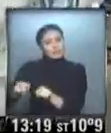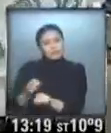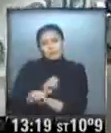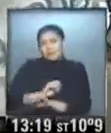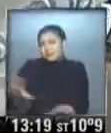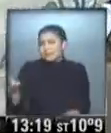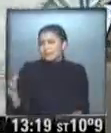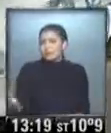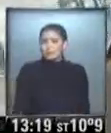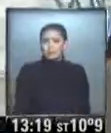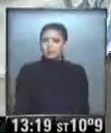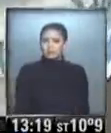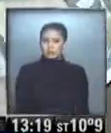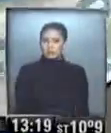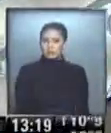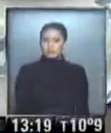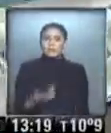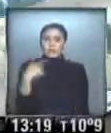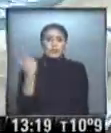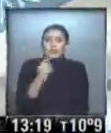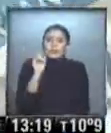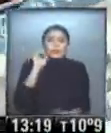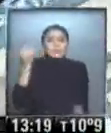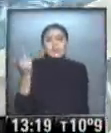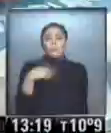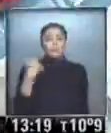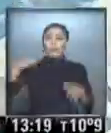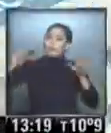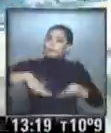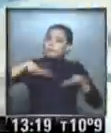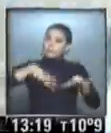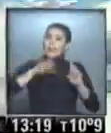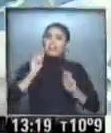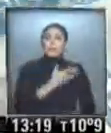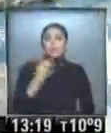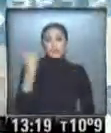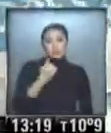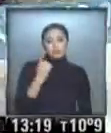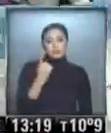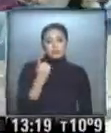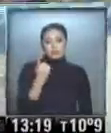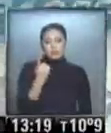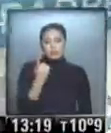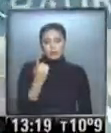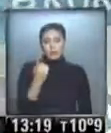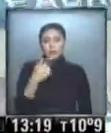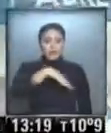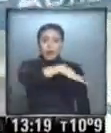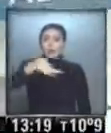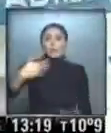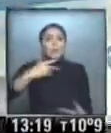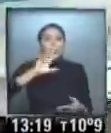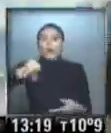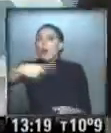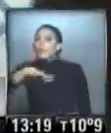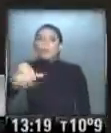de abandono, y indignados nos movilizamos, la rectora intervino para en el barrio conseguir